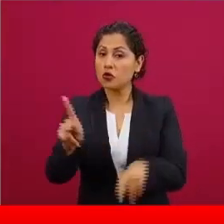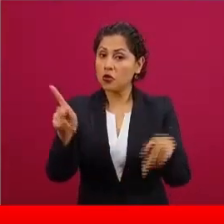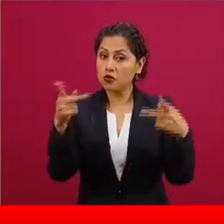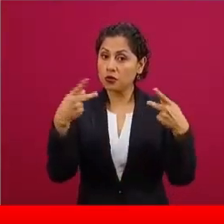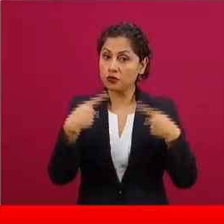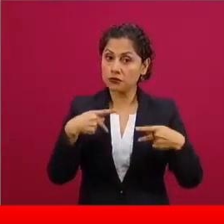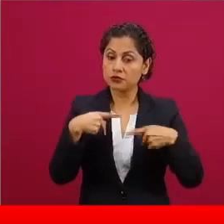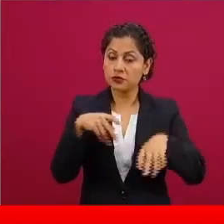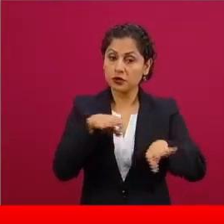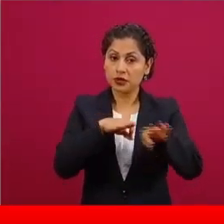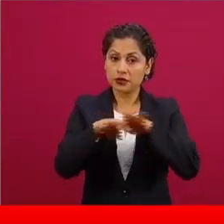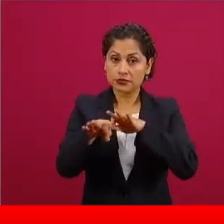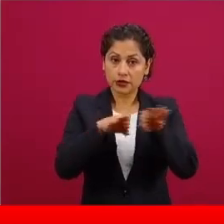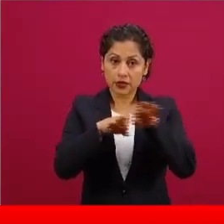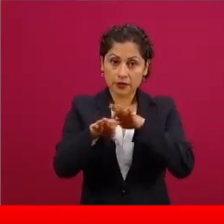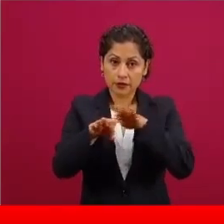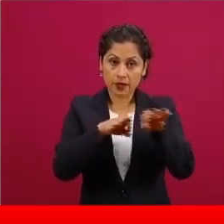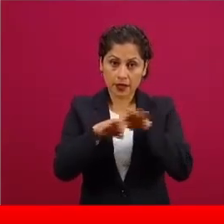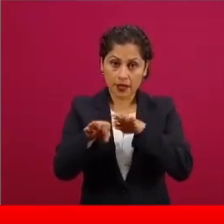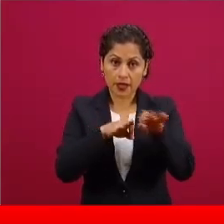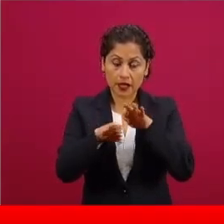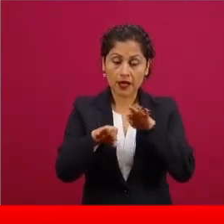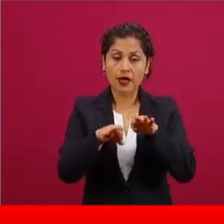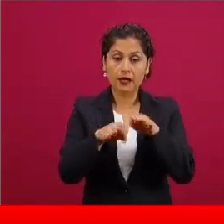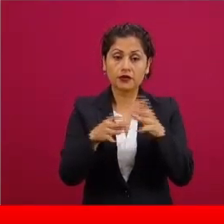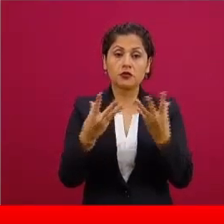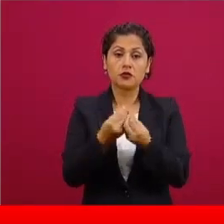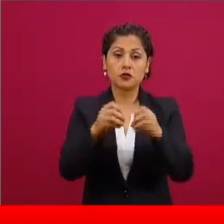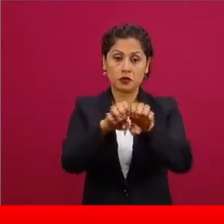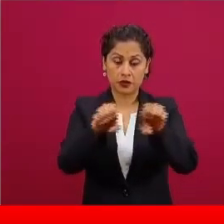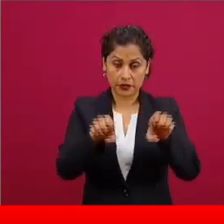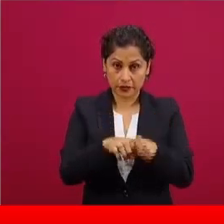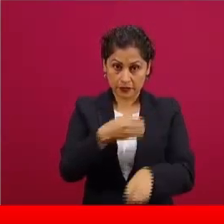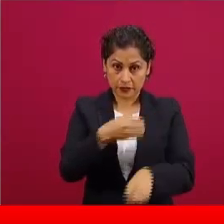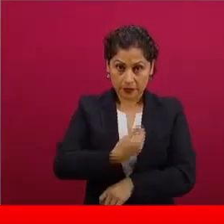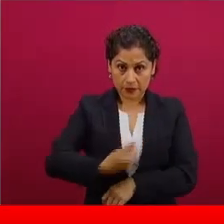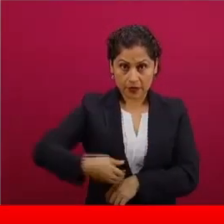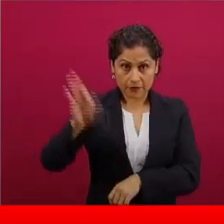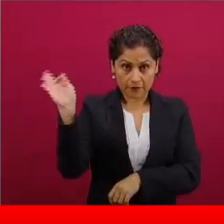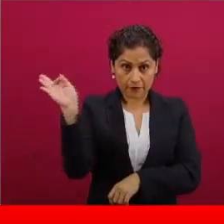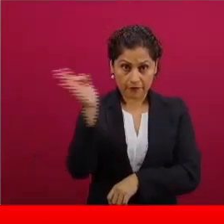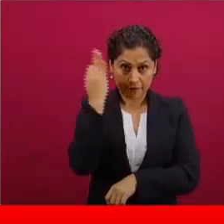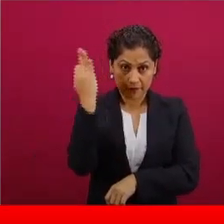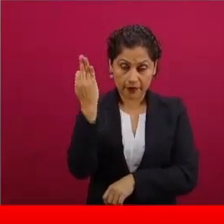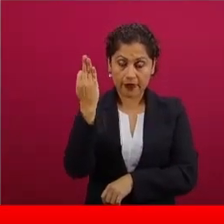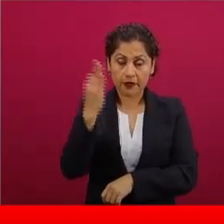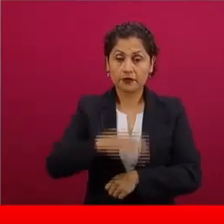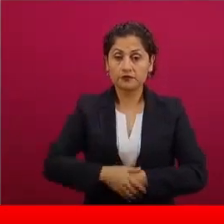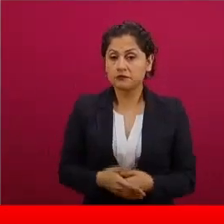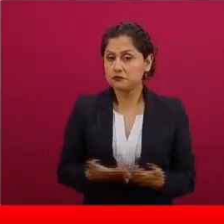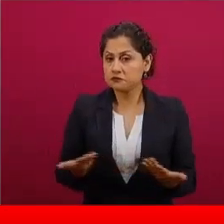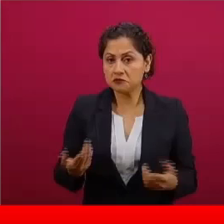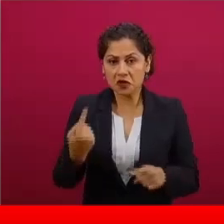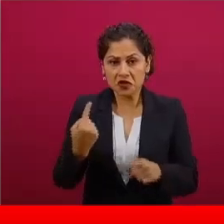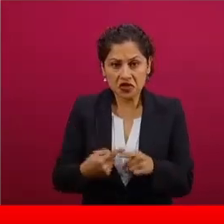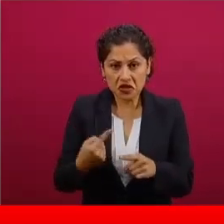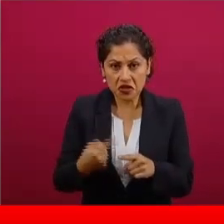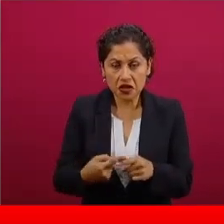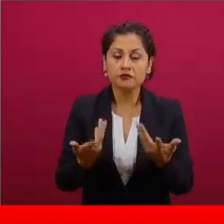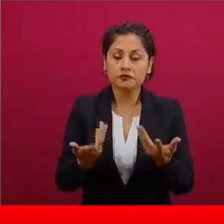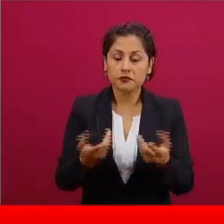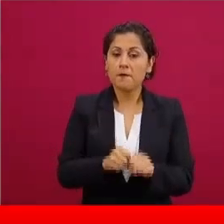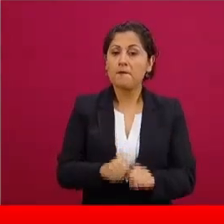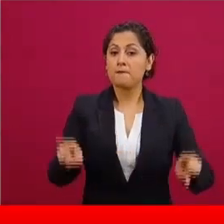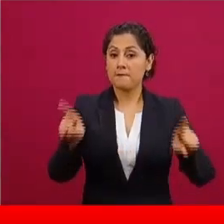federal es decir incluyen a organismos